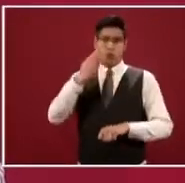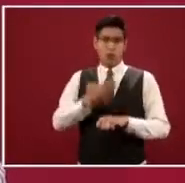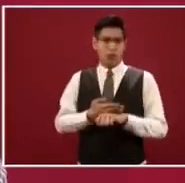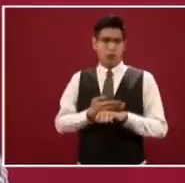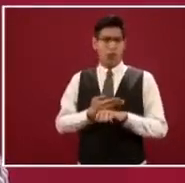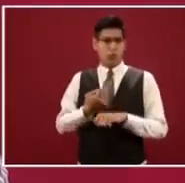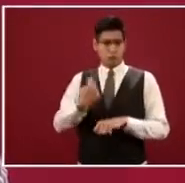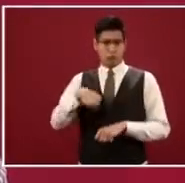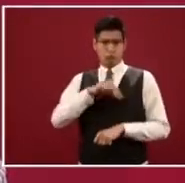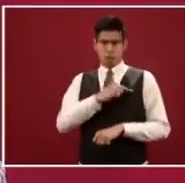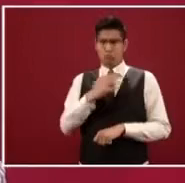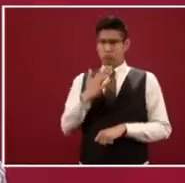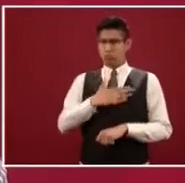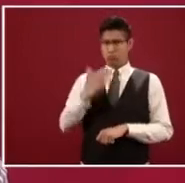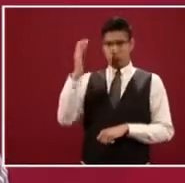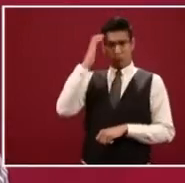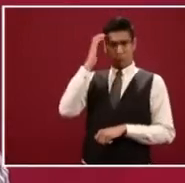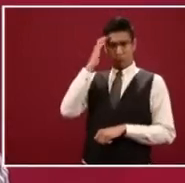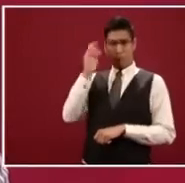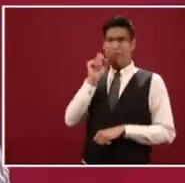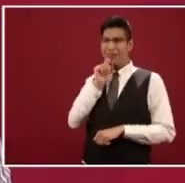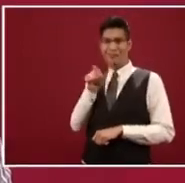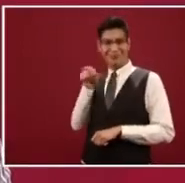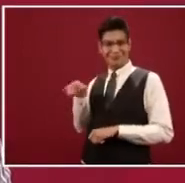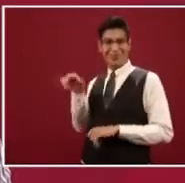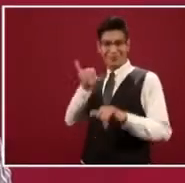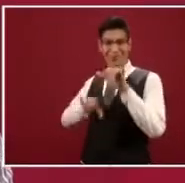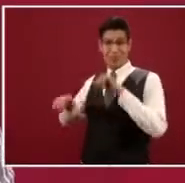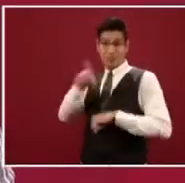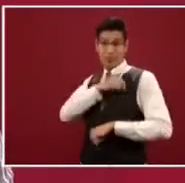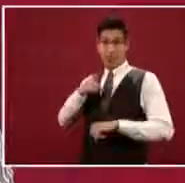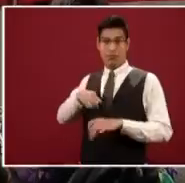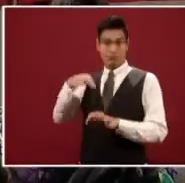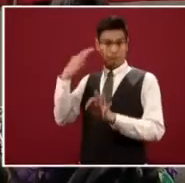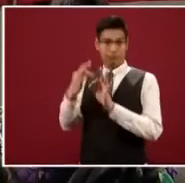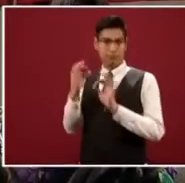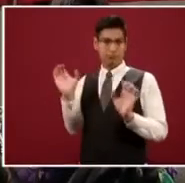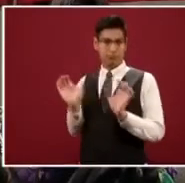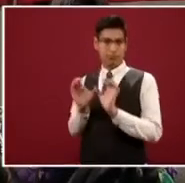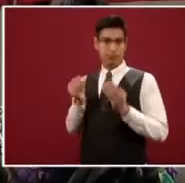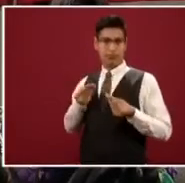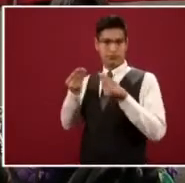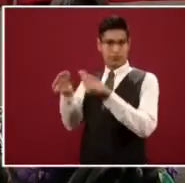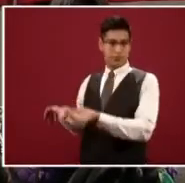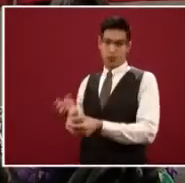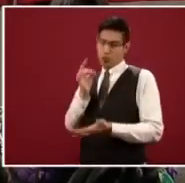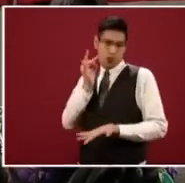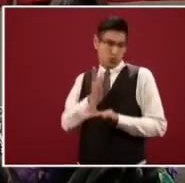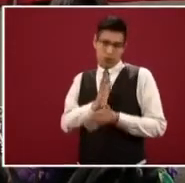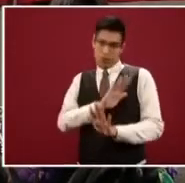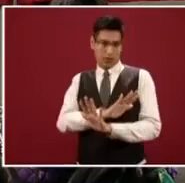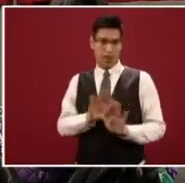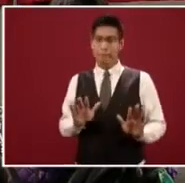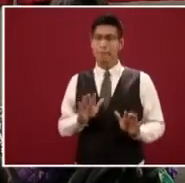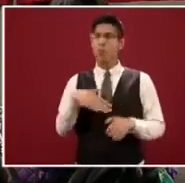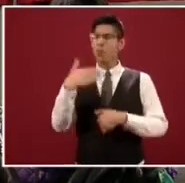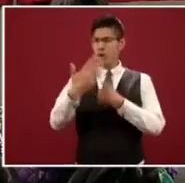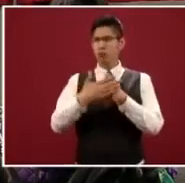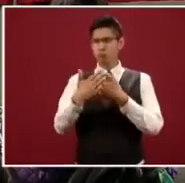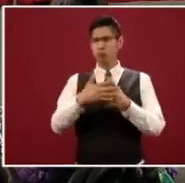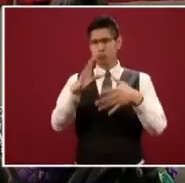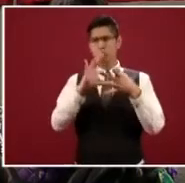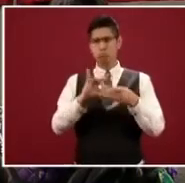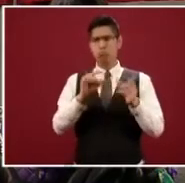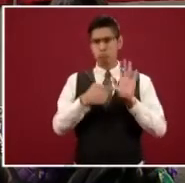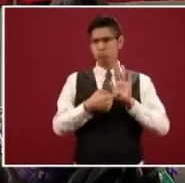autoridad sanitaria, que es la competencia técnica. Entonces, creo que en próximos días, muy pronto, conoceremos el avance de este